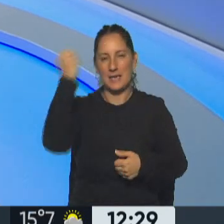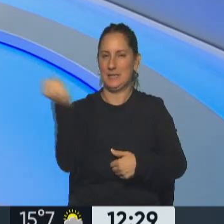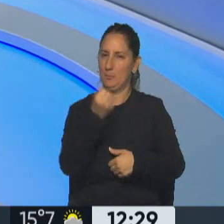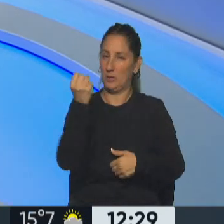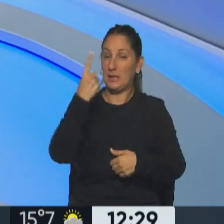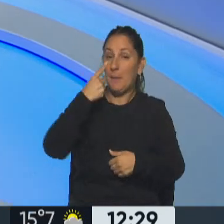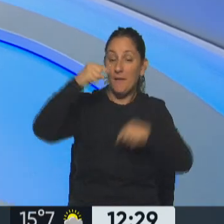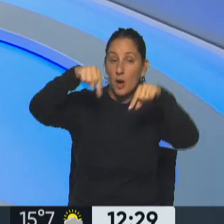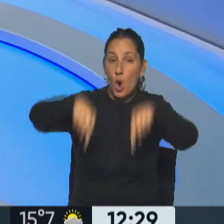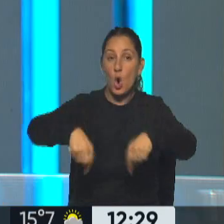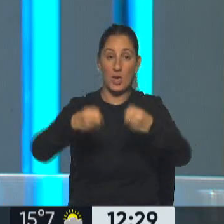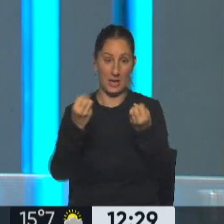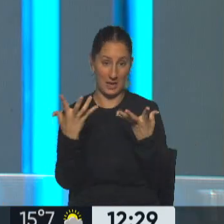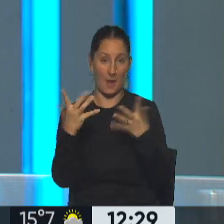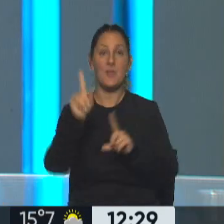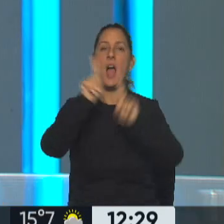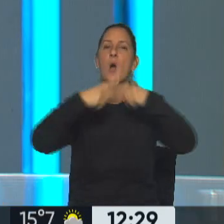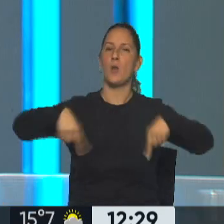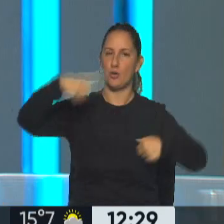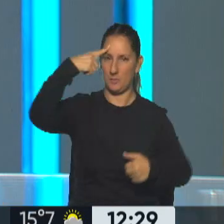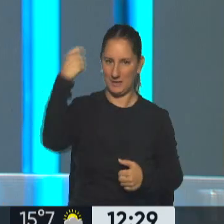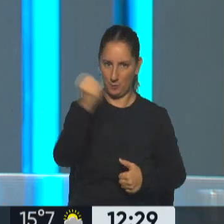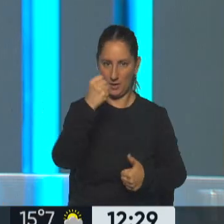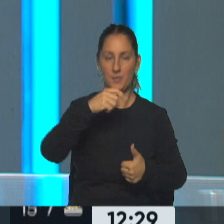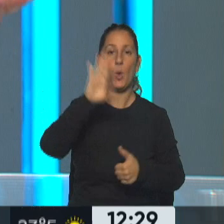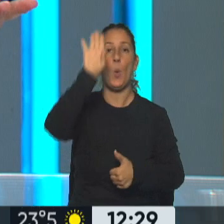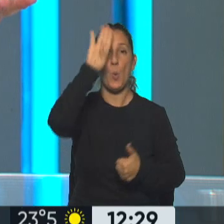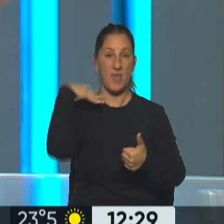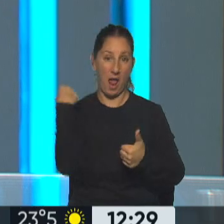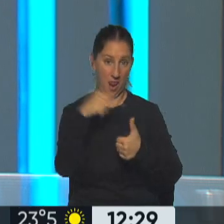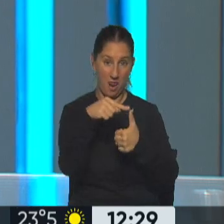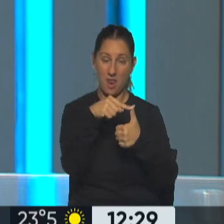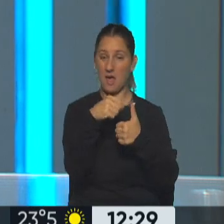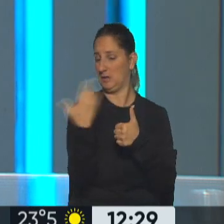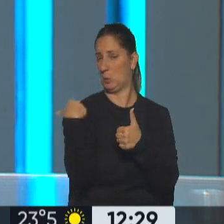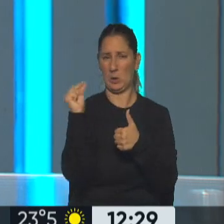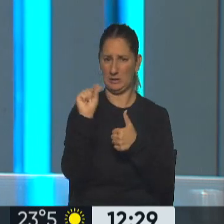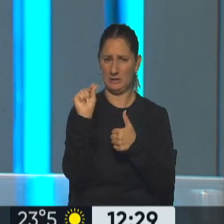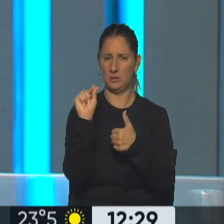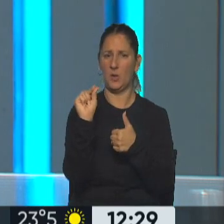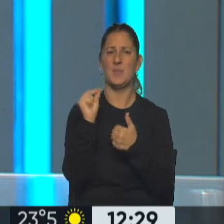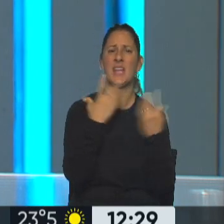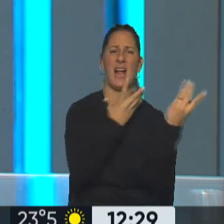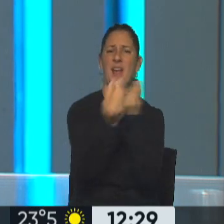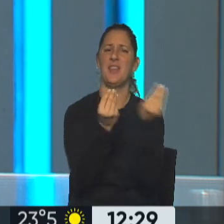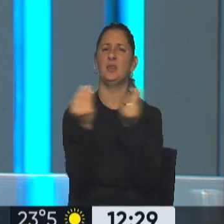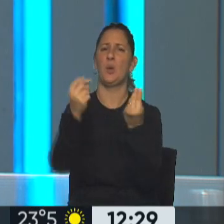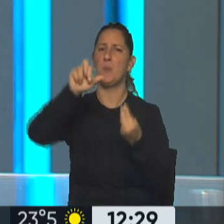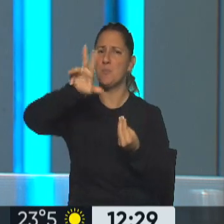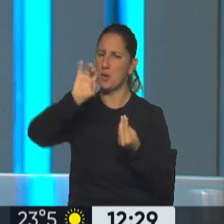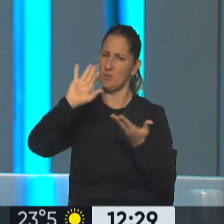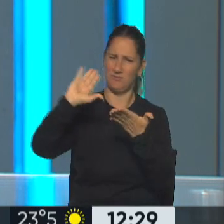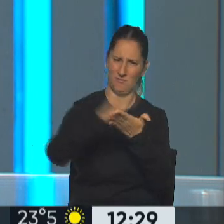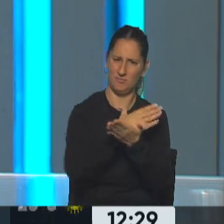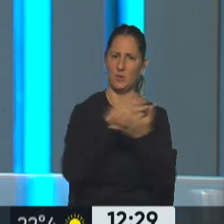pasaba en el día de hoy Bueno por un lado María Eugenia Vidal que hace horas nada más proponía bajar todas las candidaturas del Pro